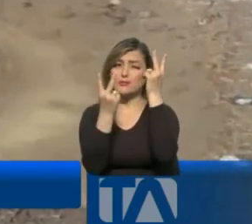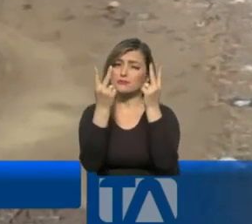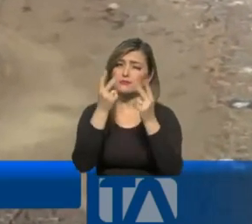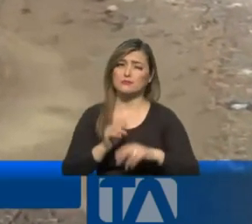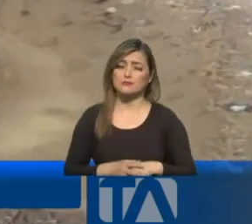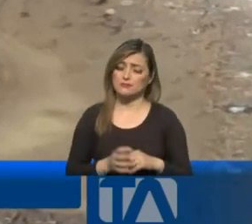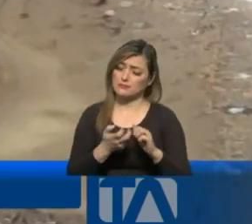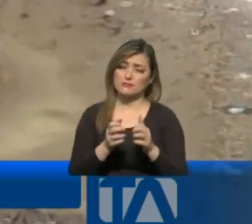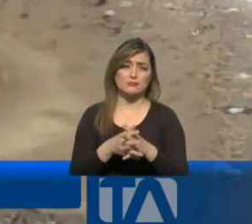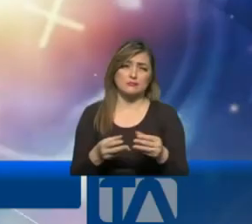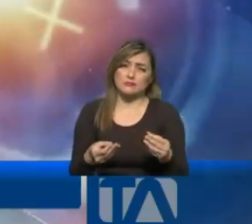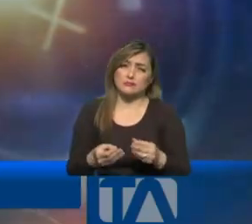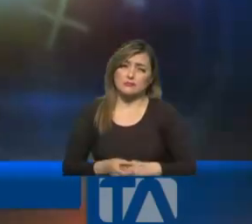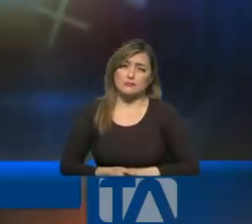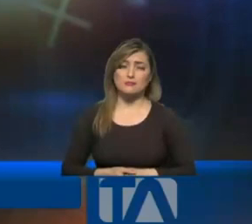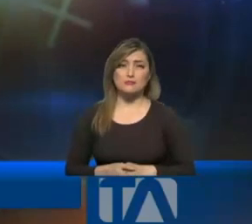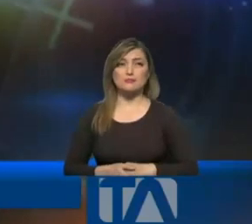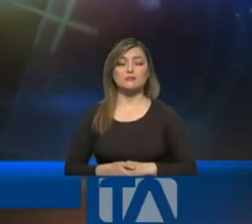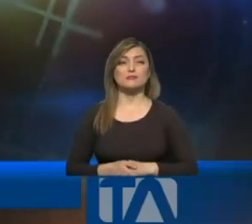zona y solucione este problema.